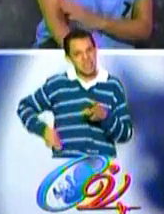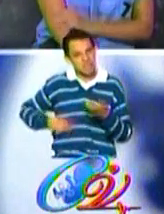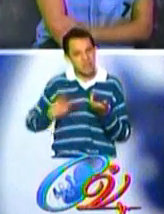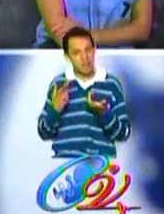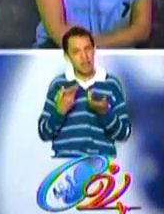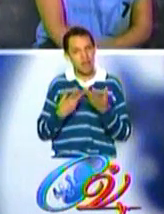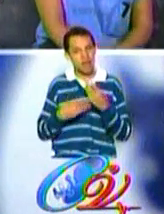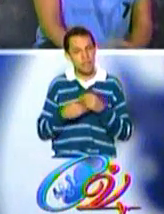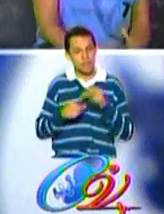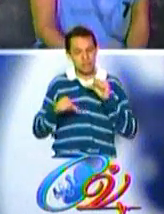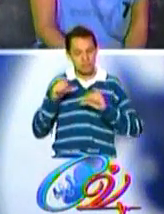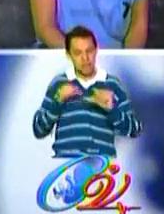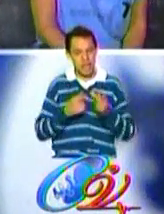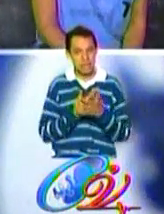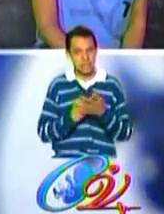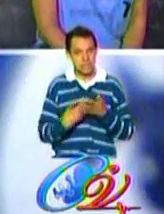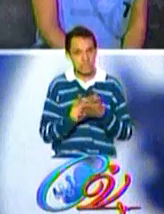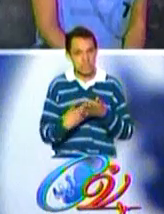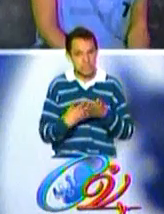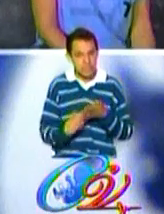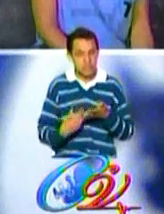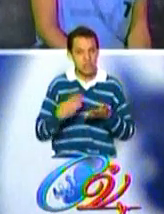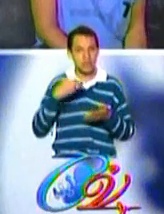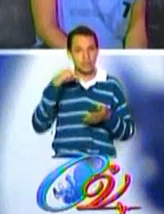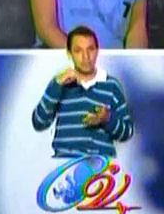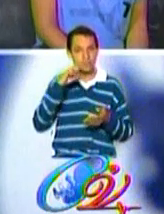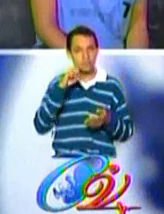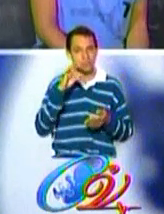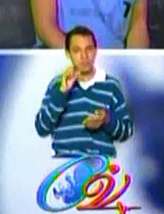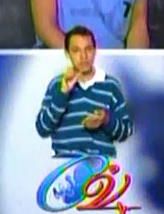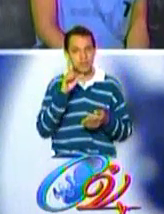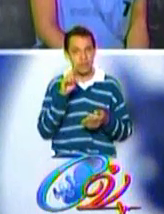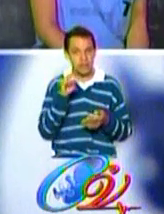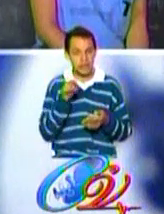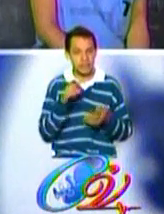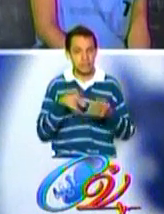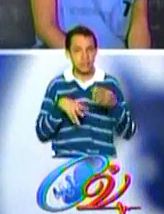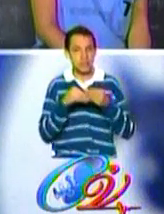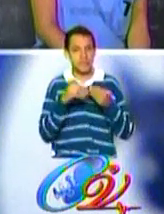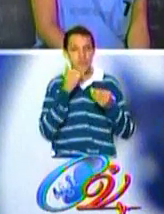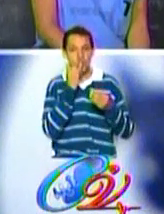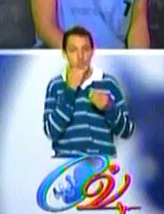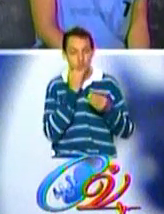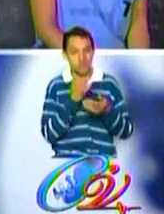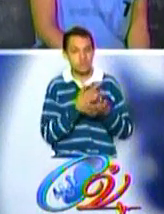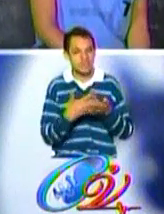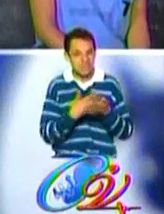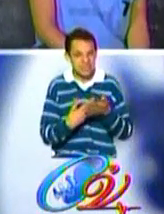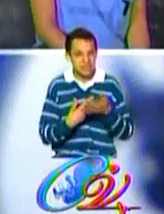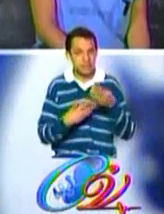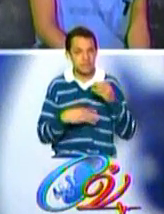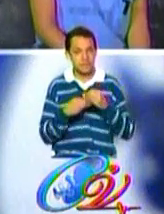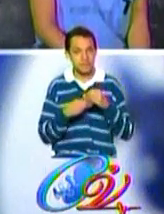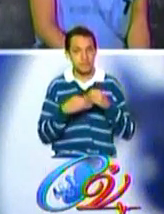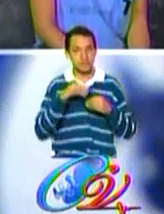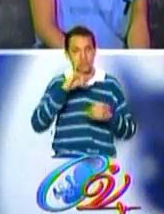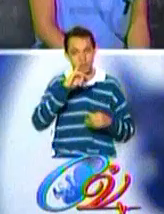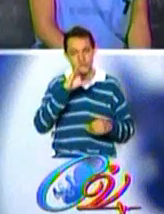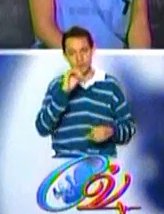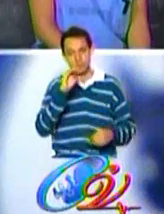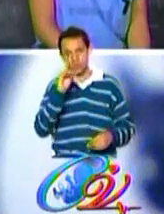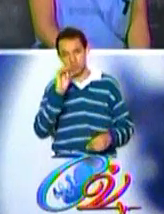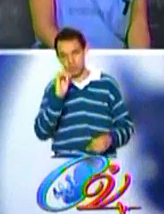les hacemos exámenes de metales en la orina, también de yodo, de fluoro,